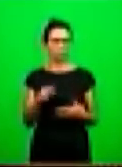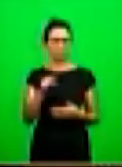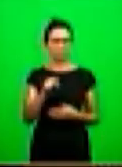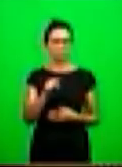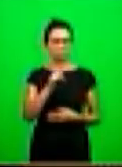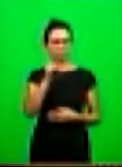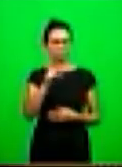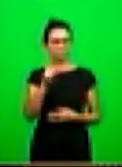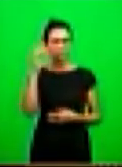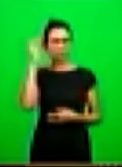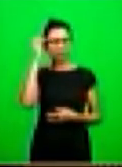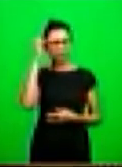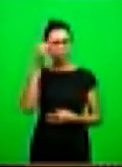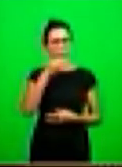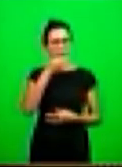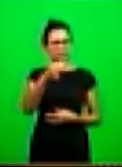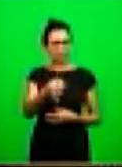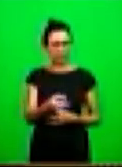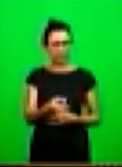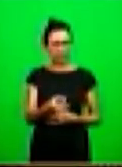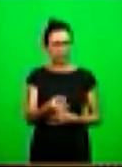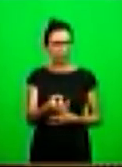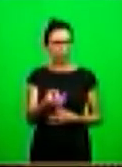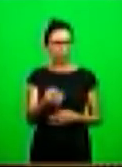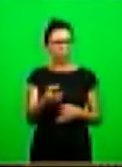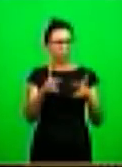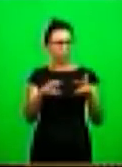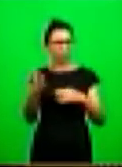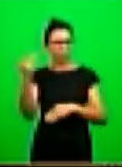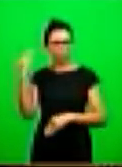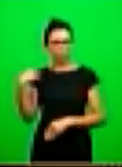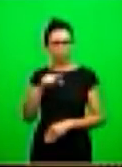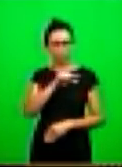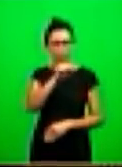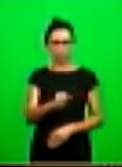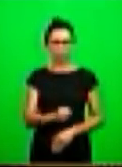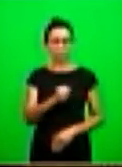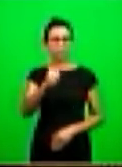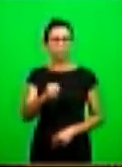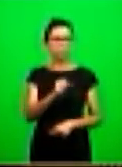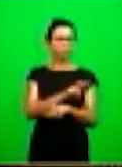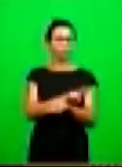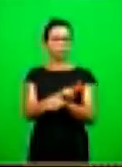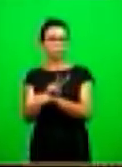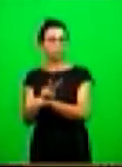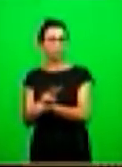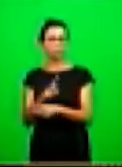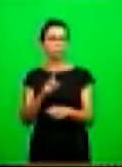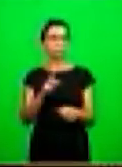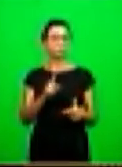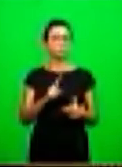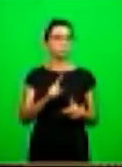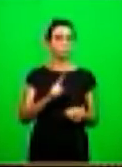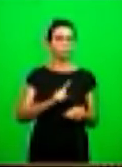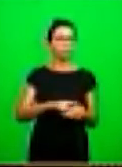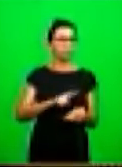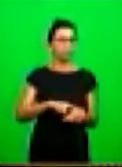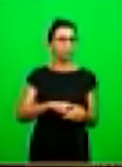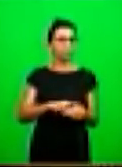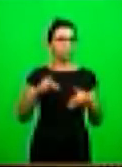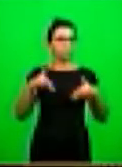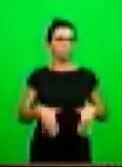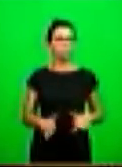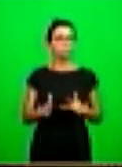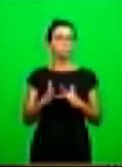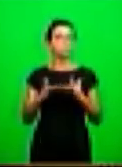de hecho, como los pastores estaban allá vigilantes, vigilando? Mis hermanos, el evangelio de nuestros